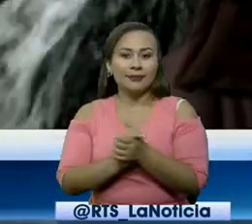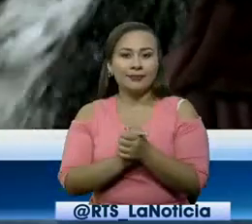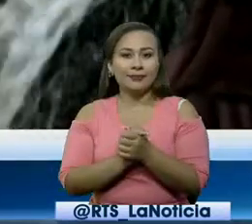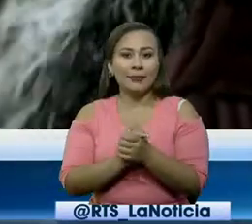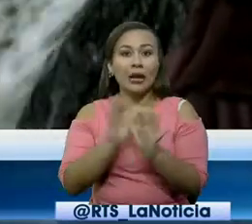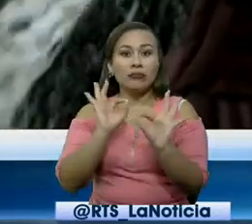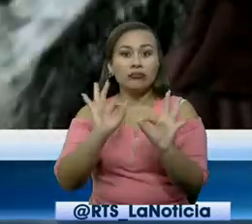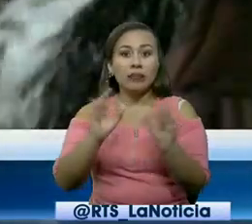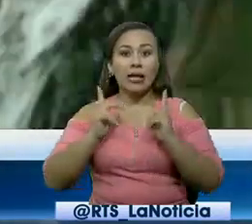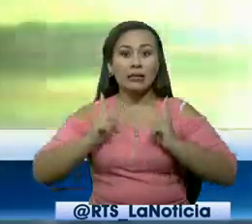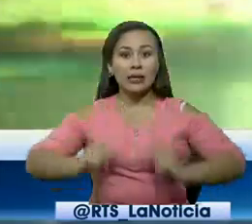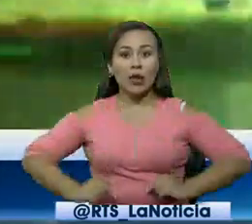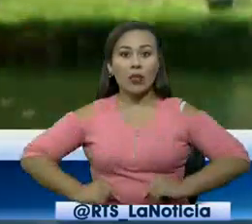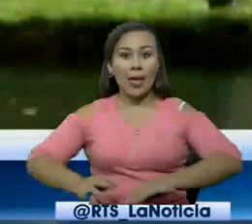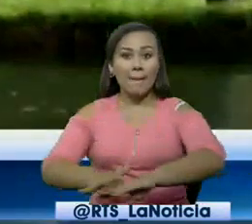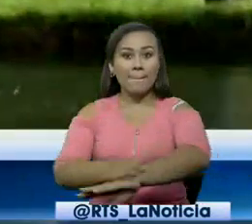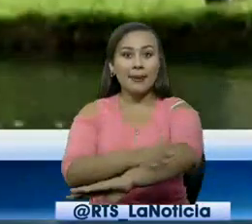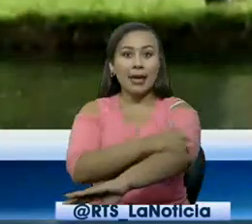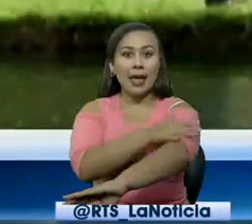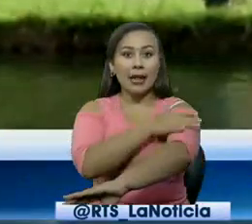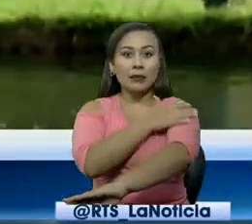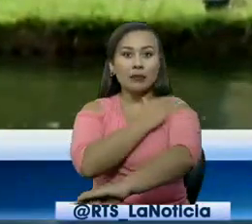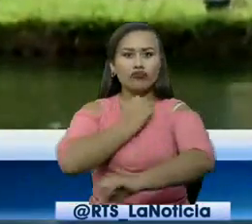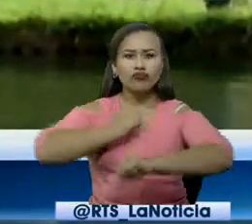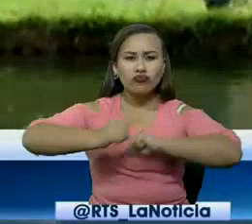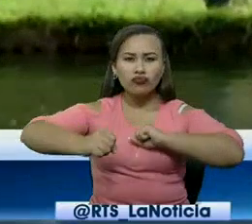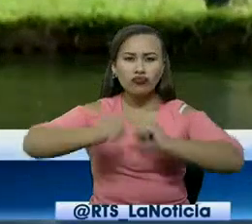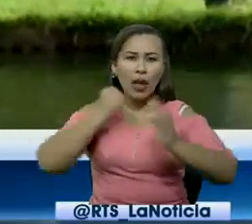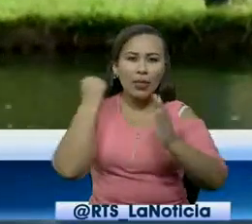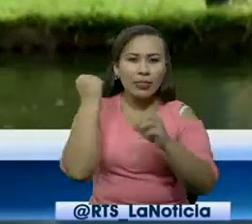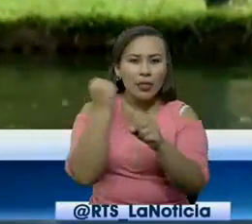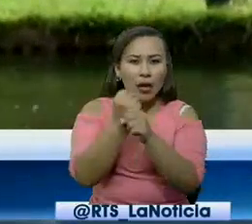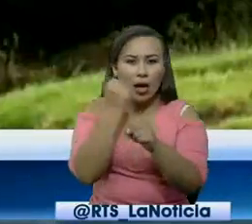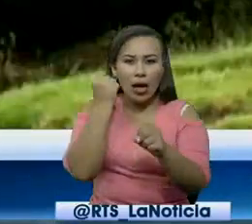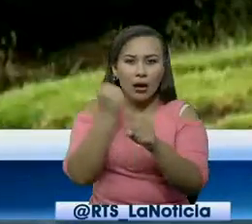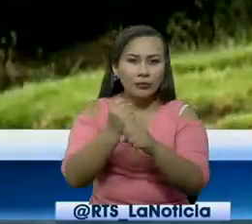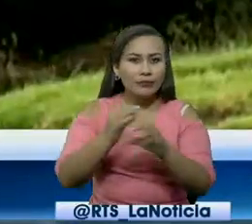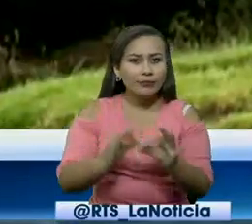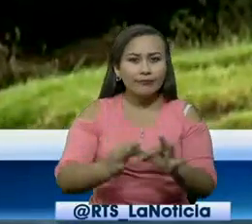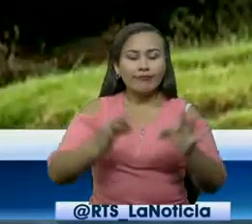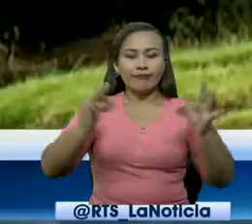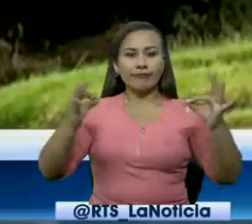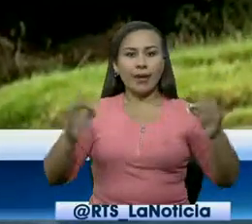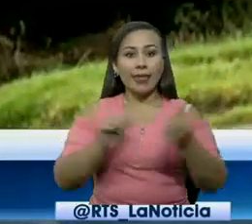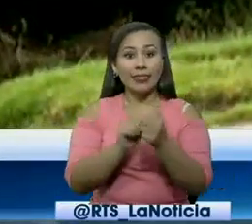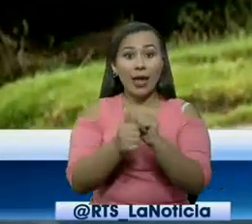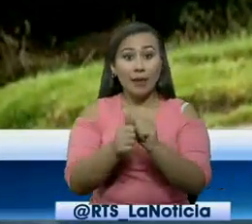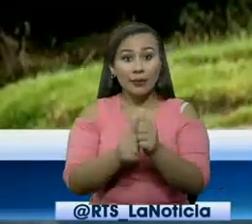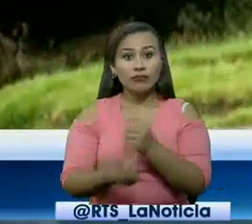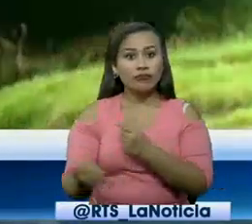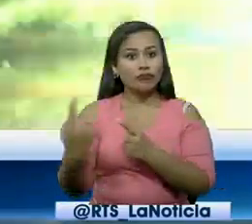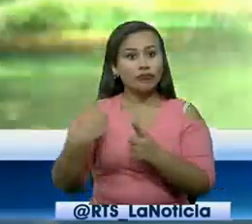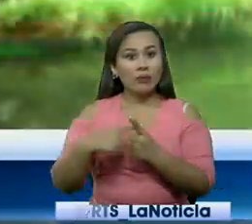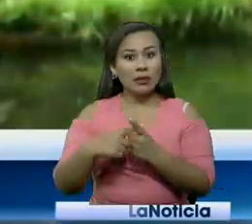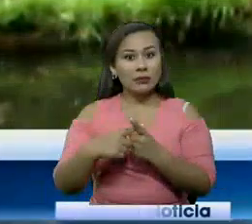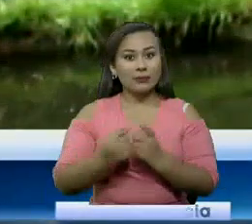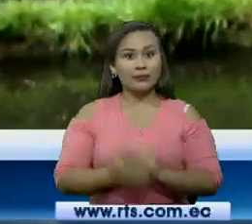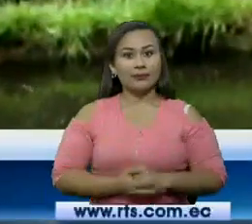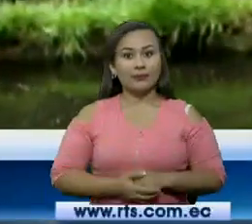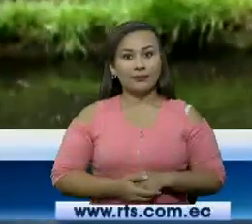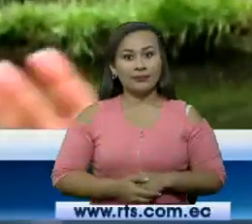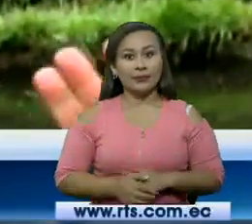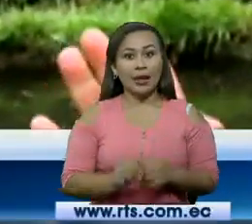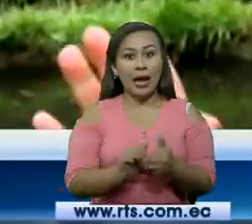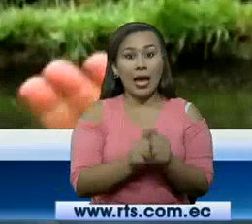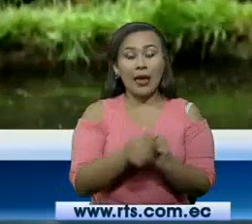muy saludable para la piel. Luego de tanto esfuerzo físico hay que tomar fuerzas. La pesca deportiva lo garantiza. Aquí